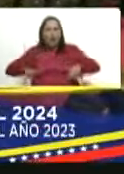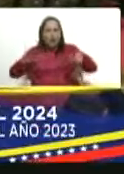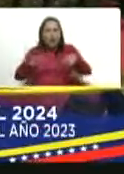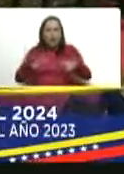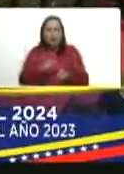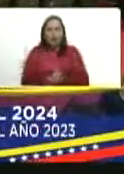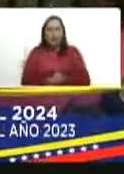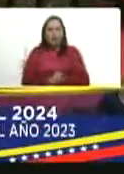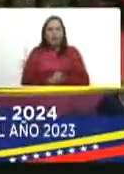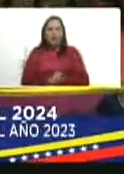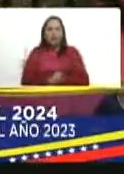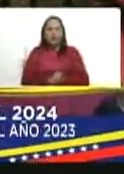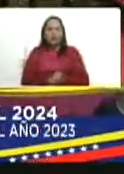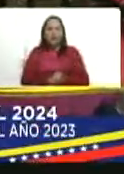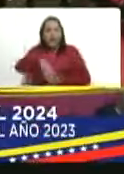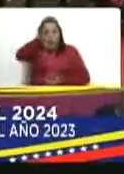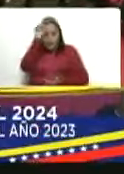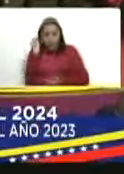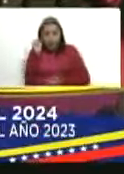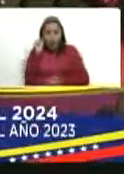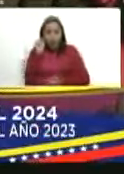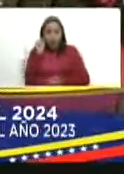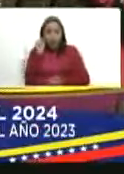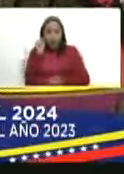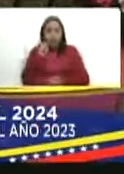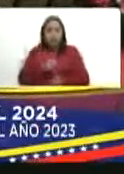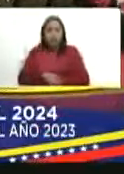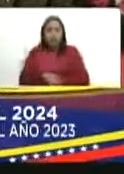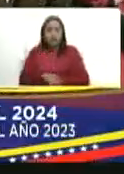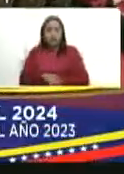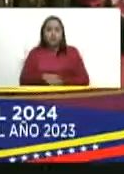salga. ¿Entendido?